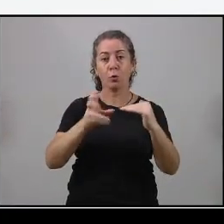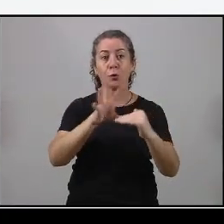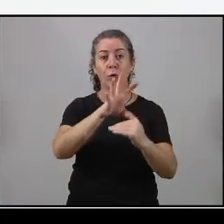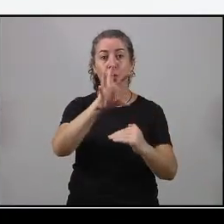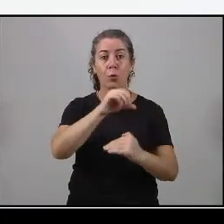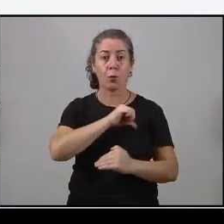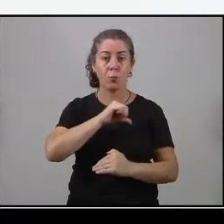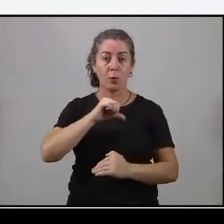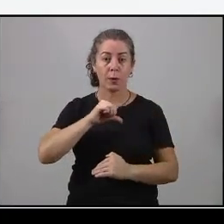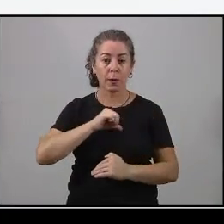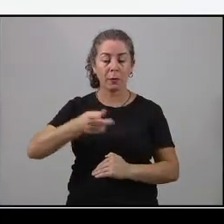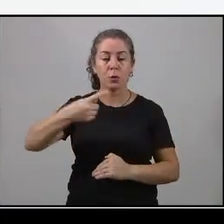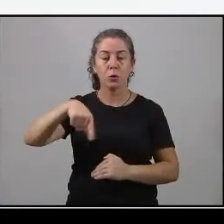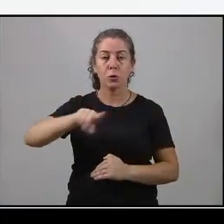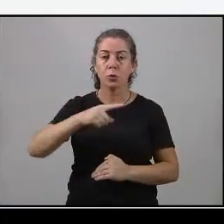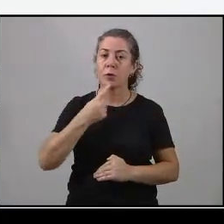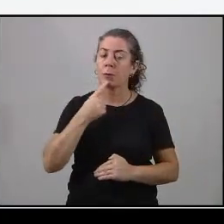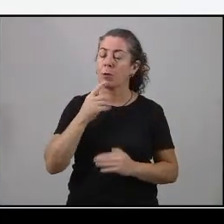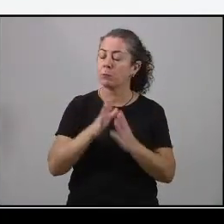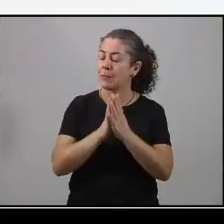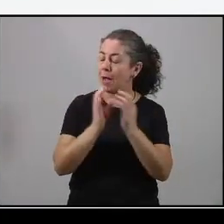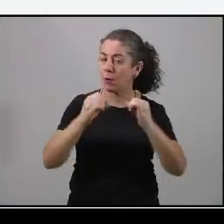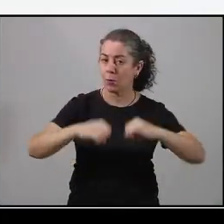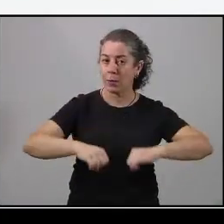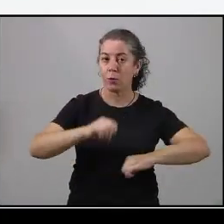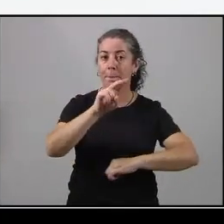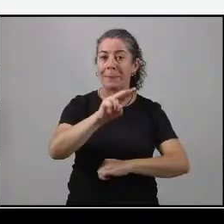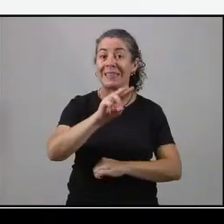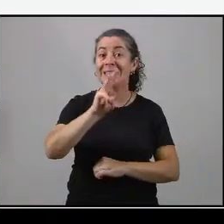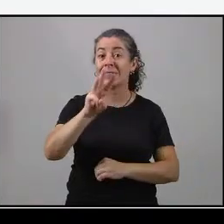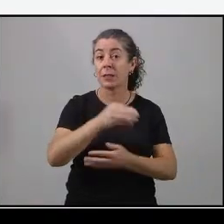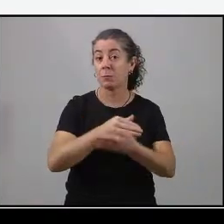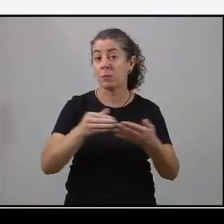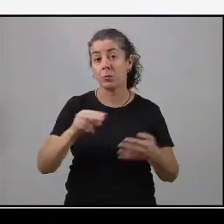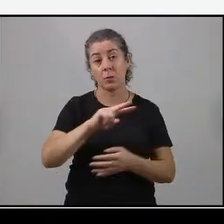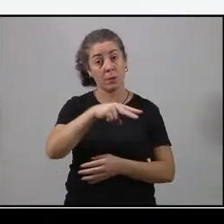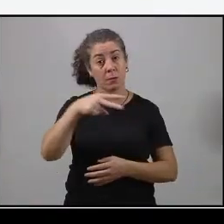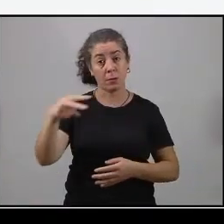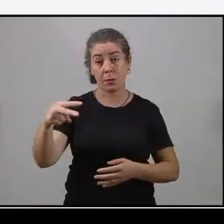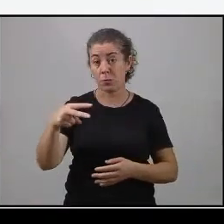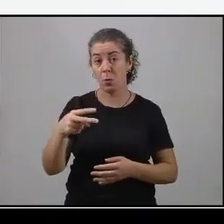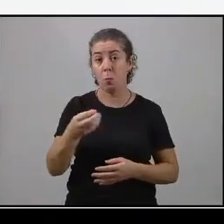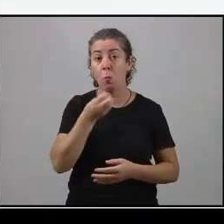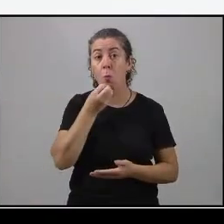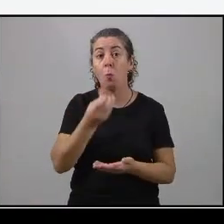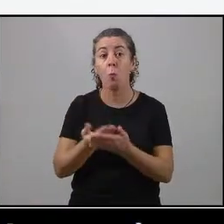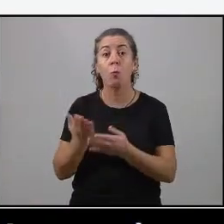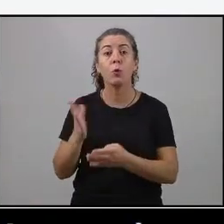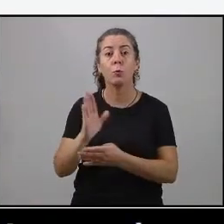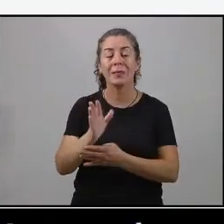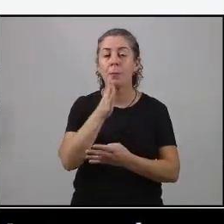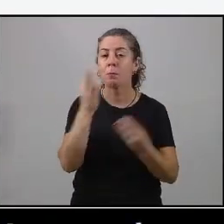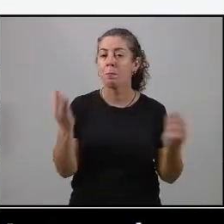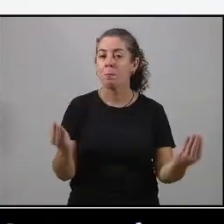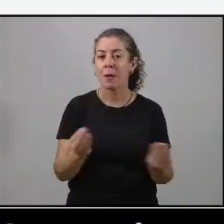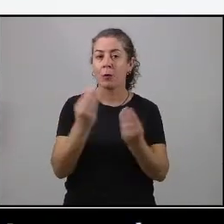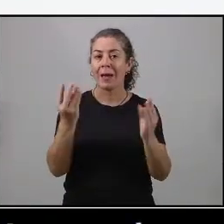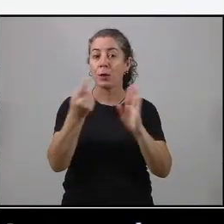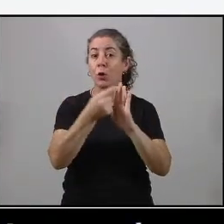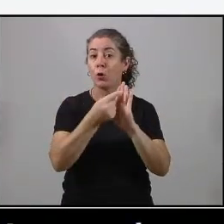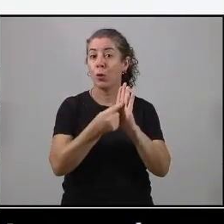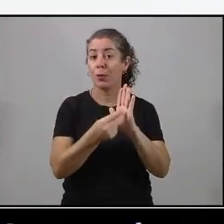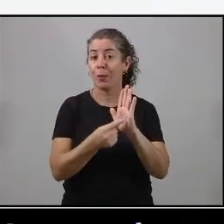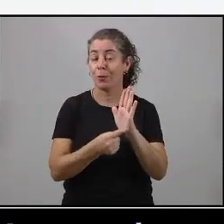cuál fue ese acuerdo. Vuelvo a insistir, 23 millones de euros encima de la mesa para mejorar esas condiciones, pero también